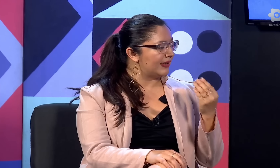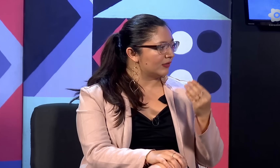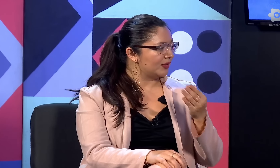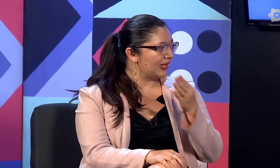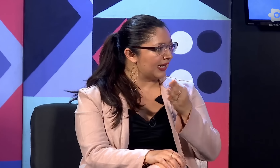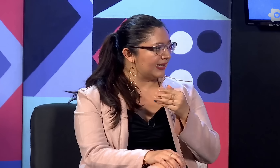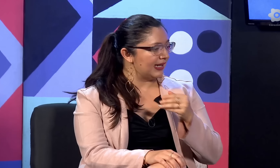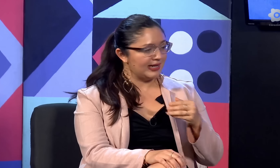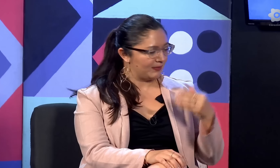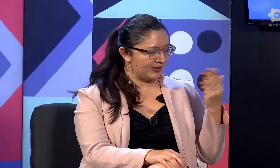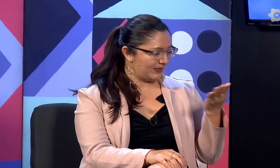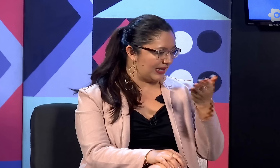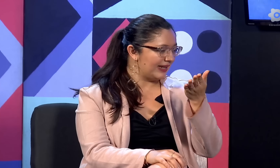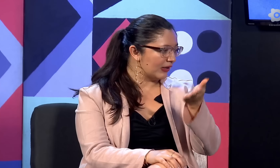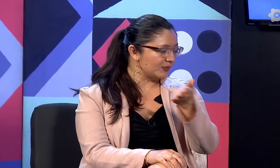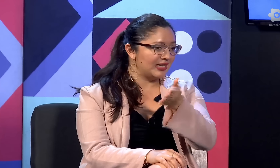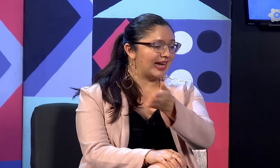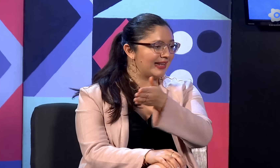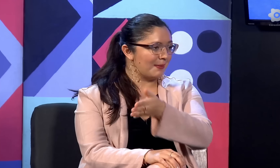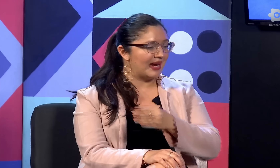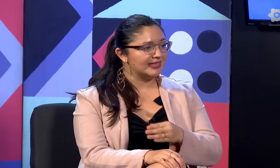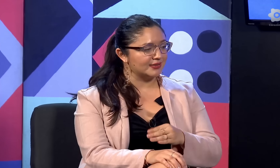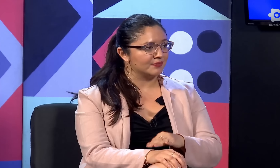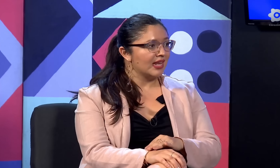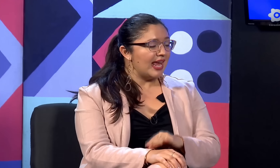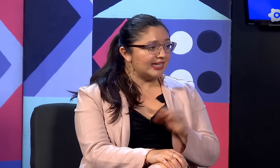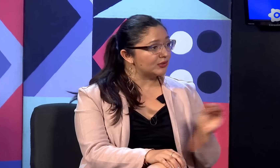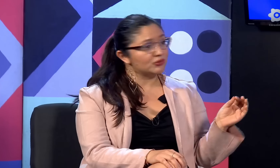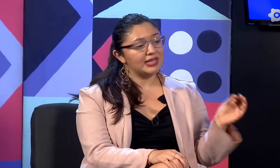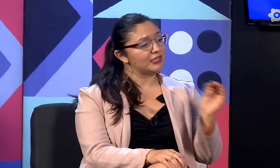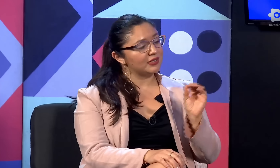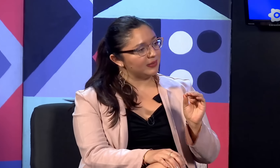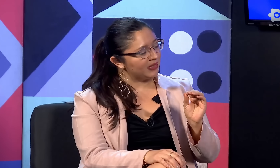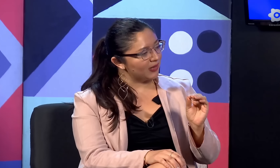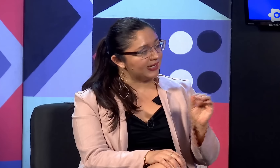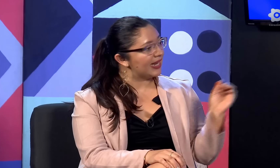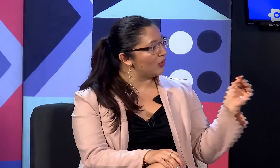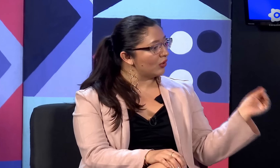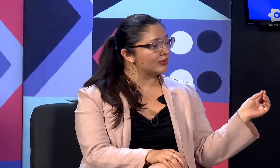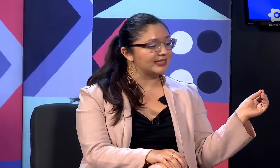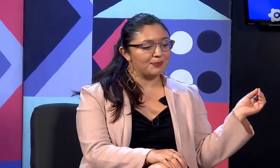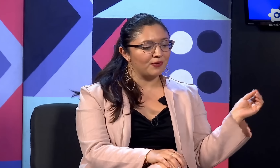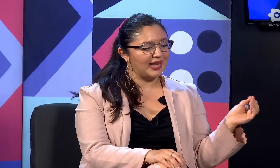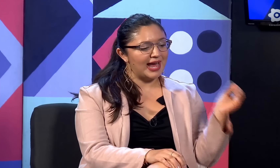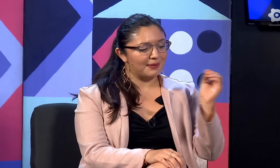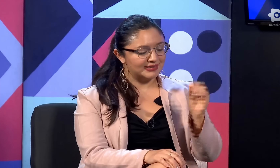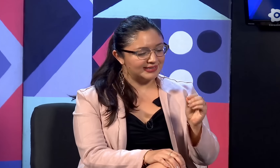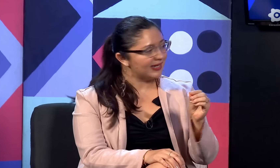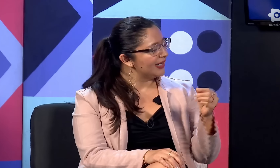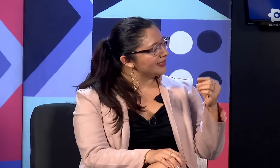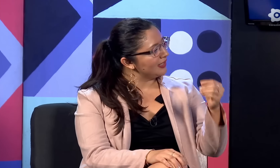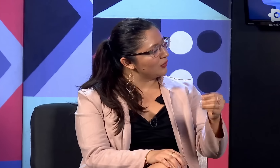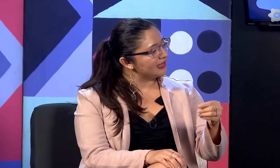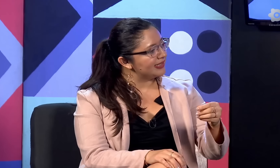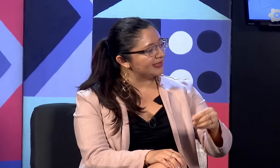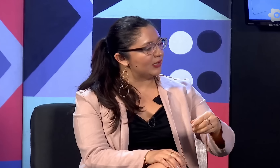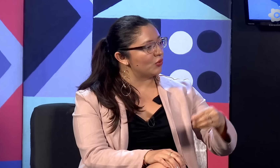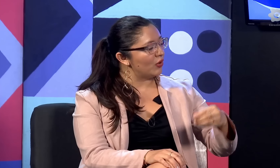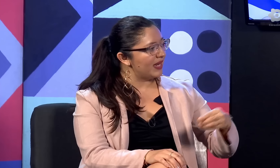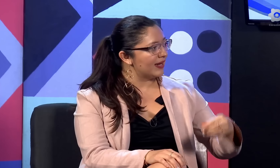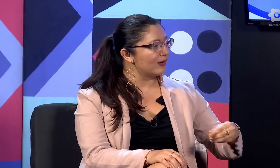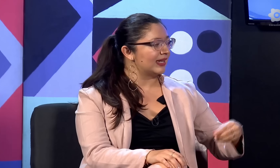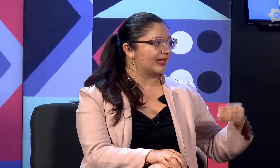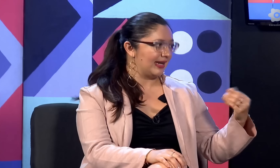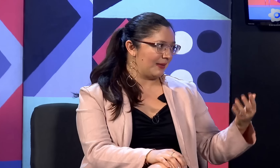de la interrupción legal la interrupción legal del embarazo. Eso es un derecho individual que no se podría avanzar si no es desde